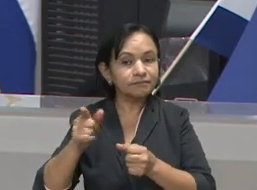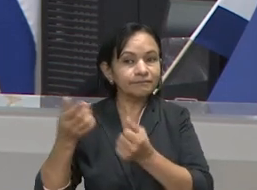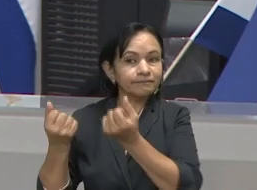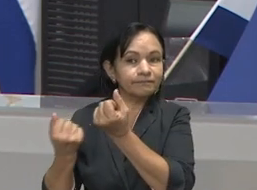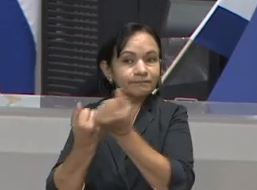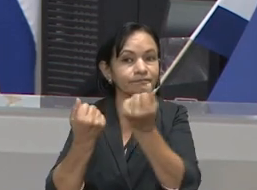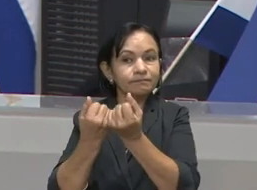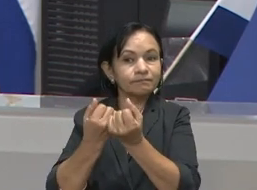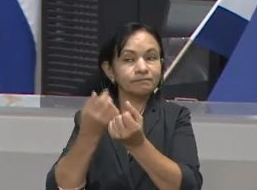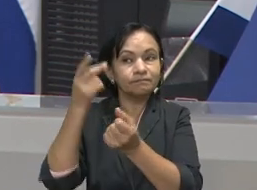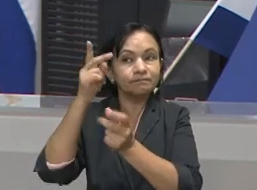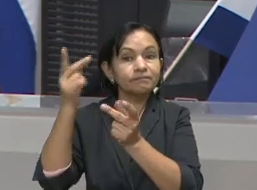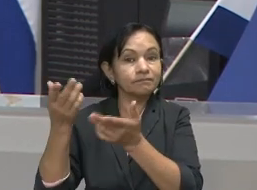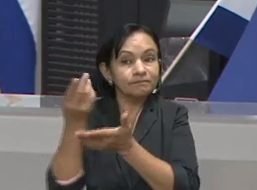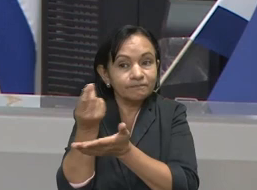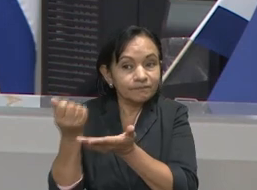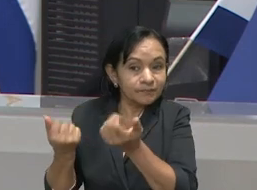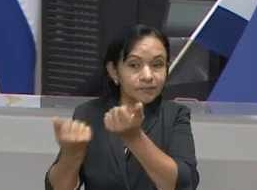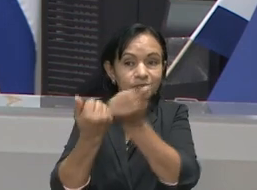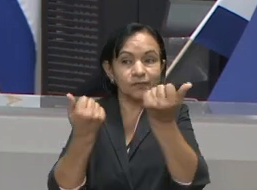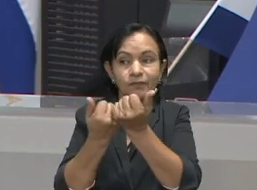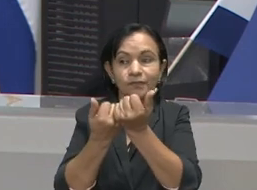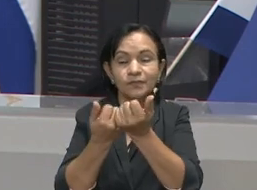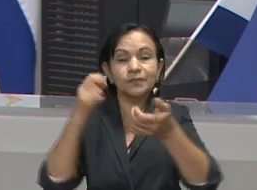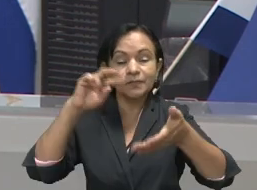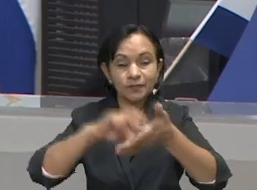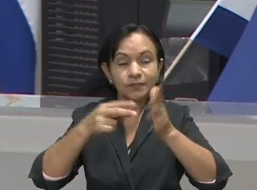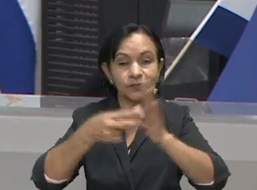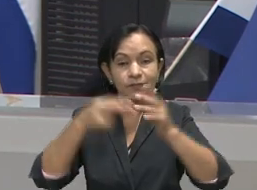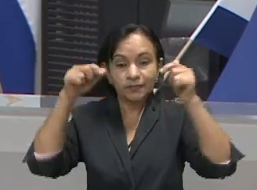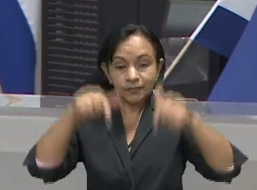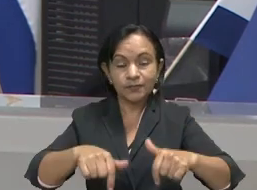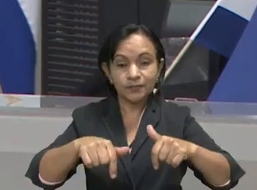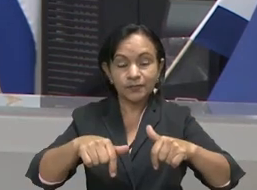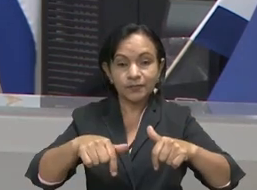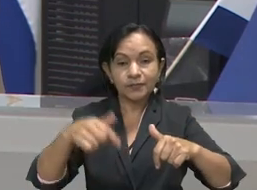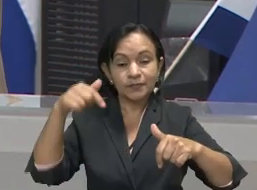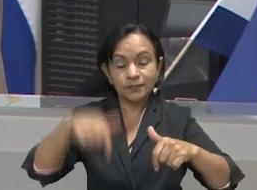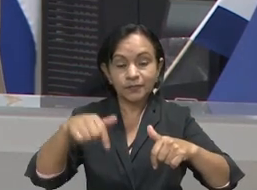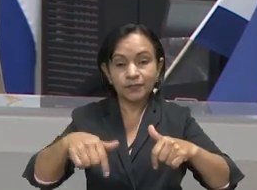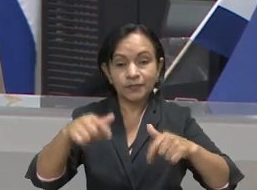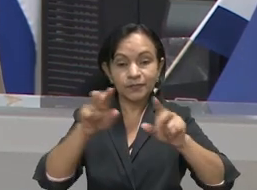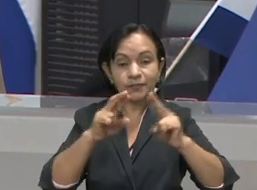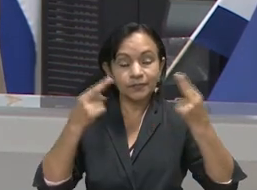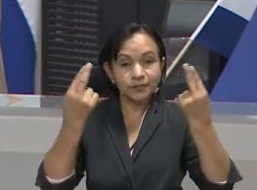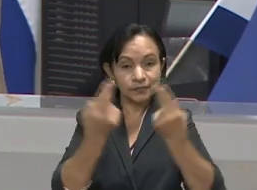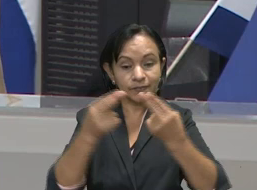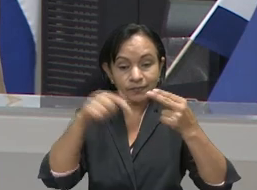apoyos poderosos. Y por ello, en este momento, en esta sesión,